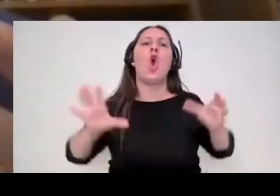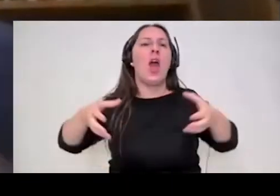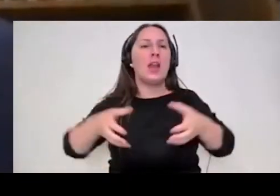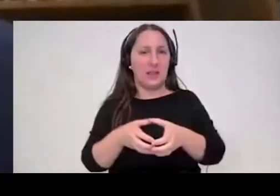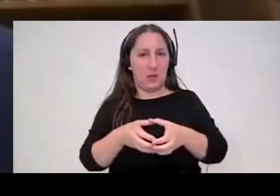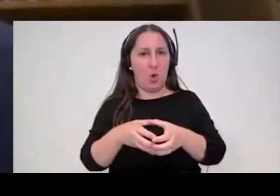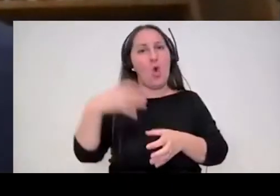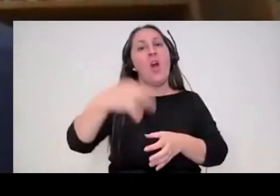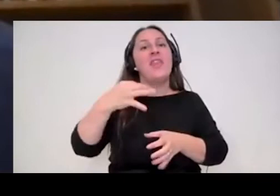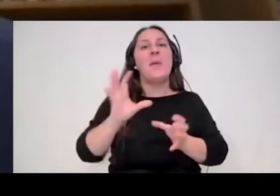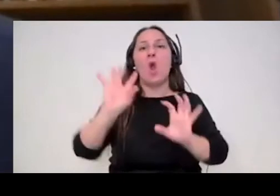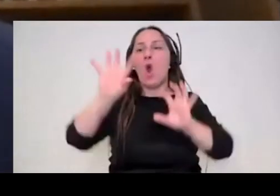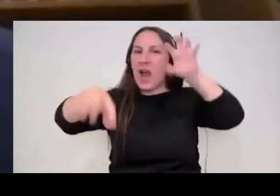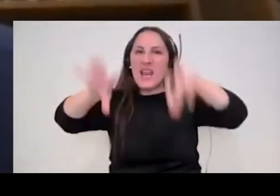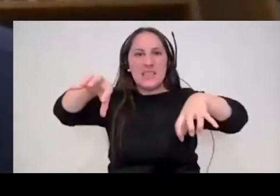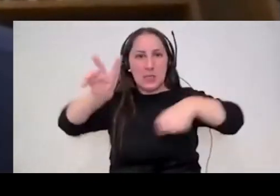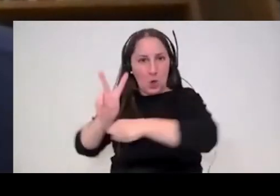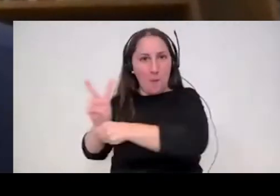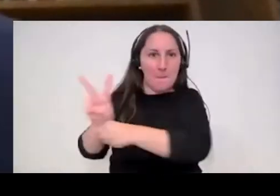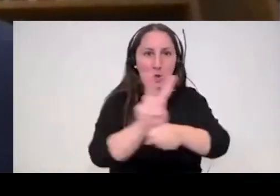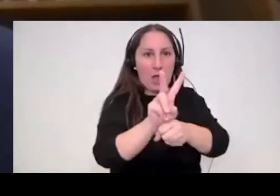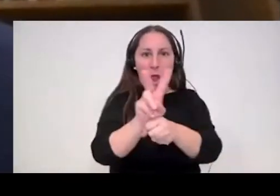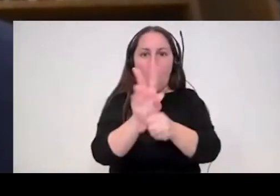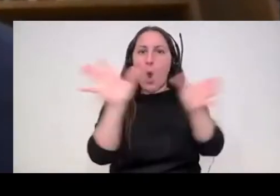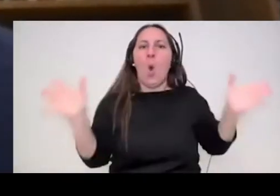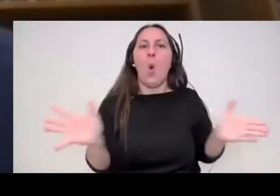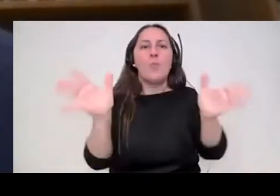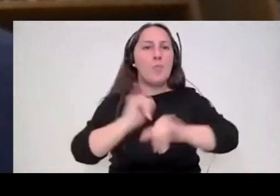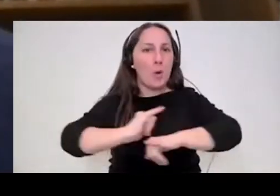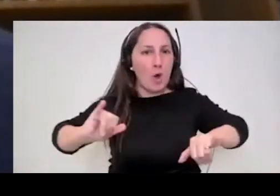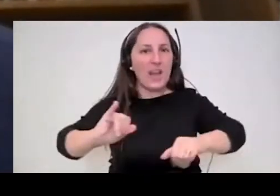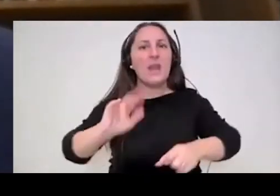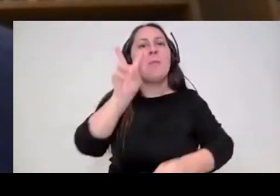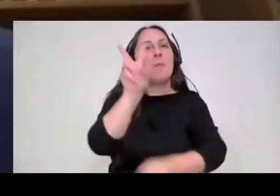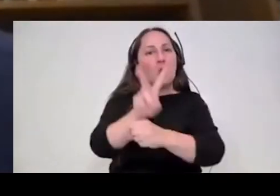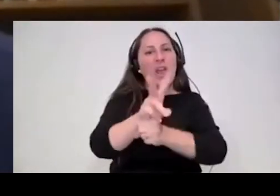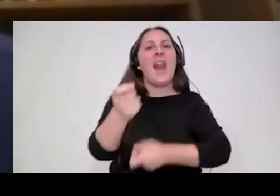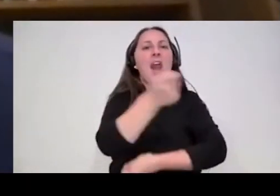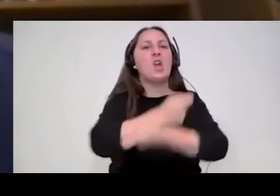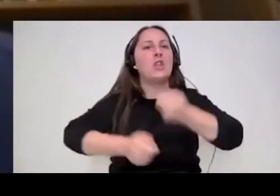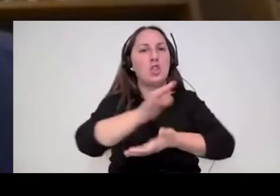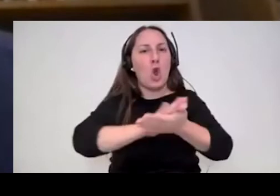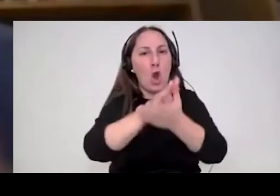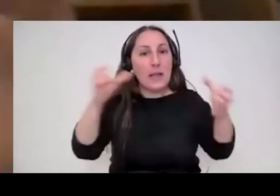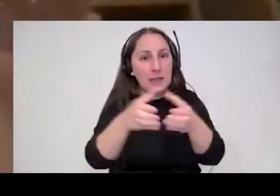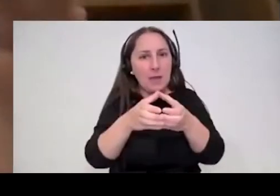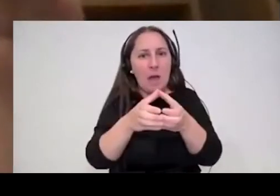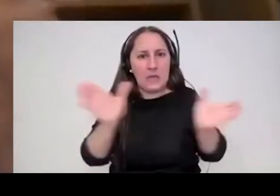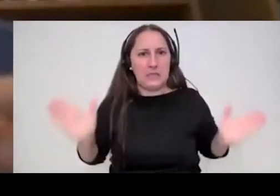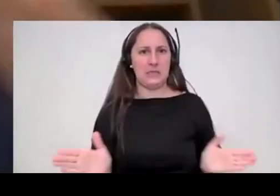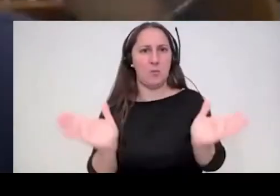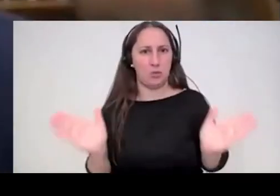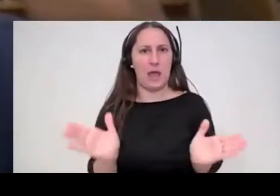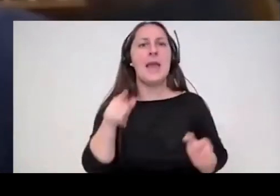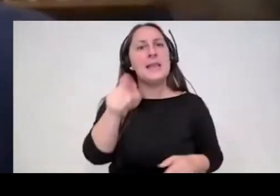proteger a las organizaciones, promoverlas y proteger la negociación colectiva e impulsarla. Es lo que yo diferencio,